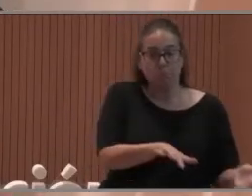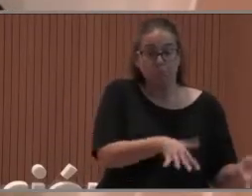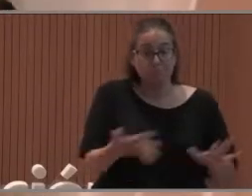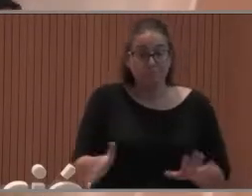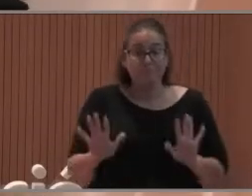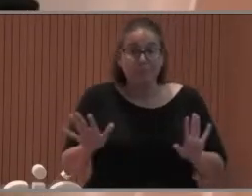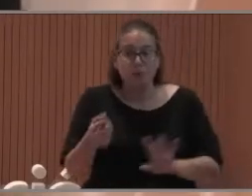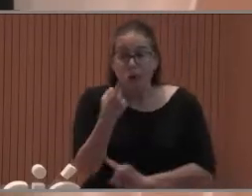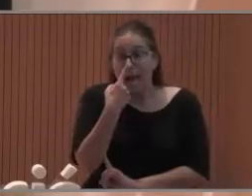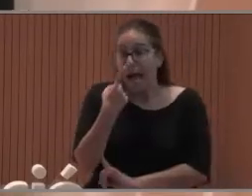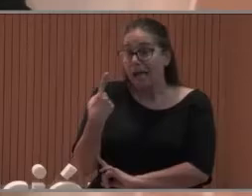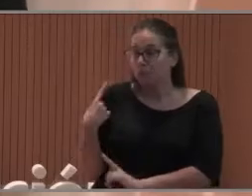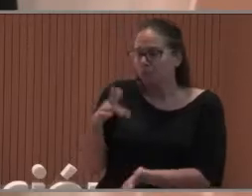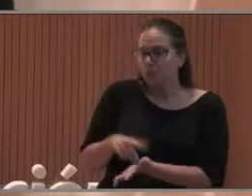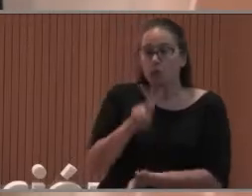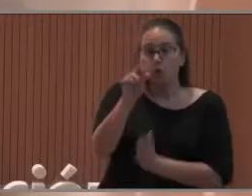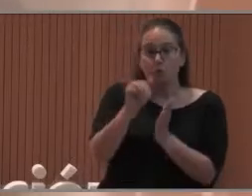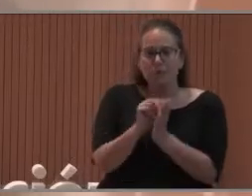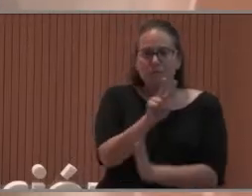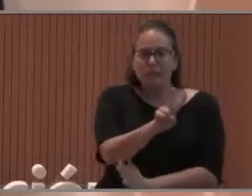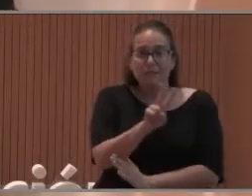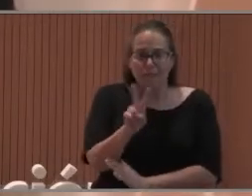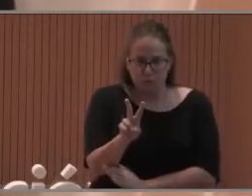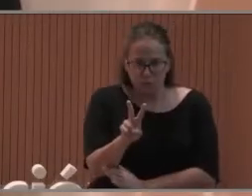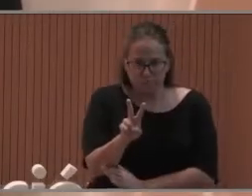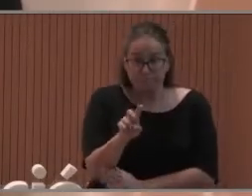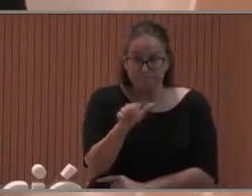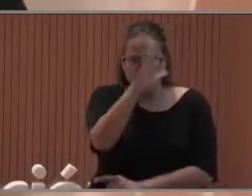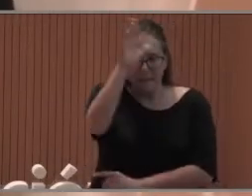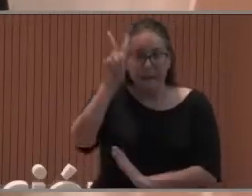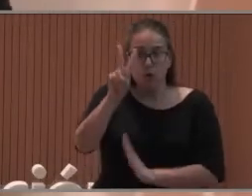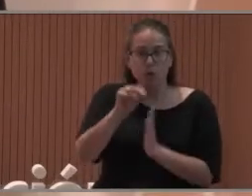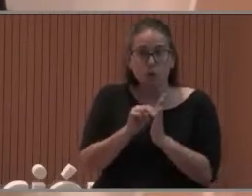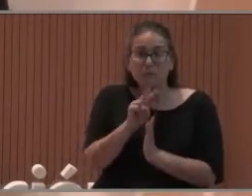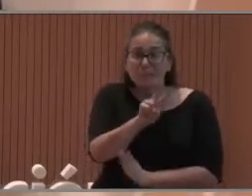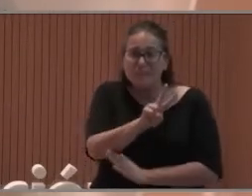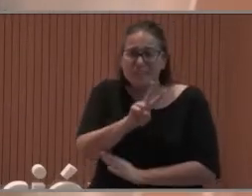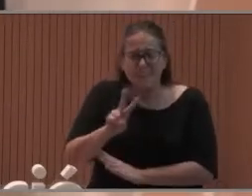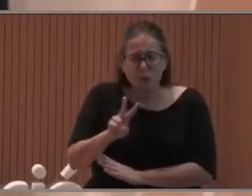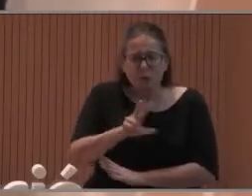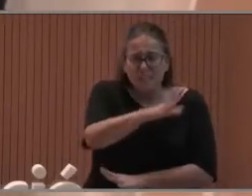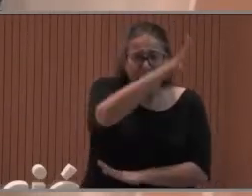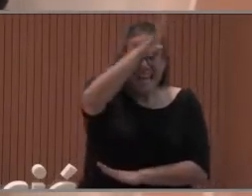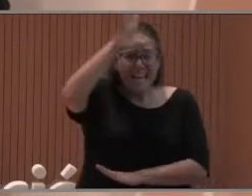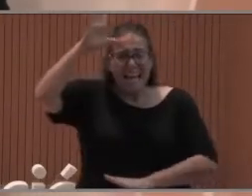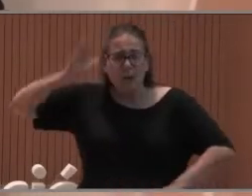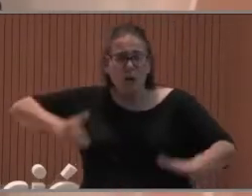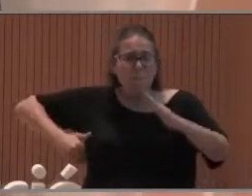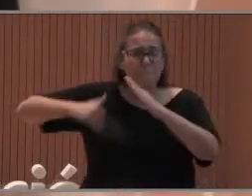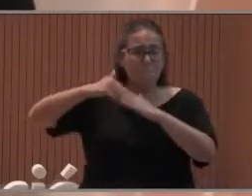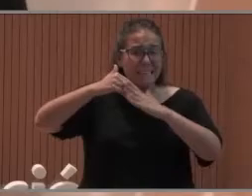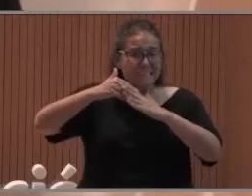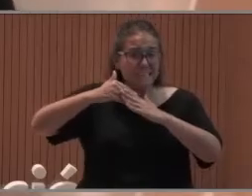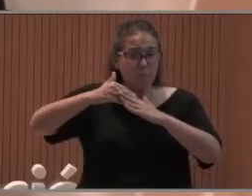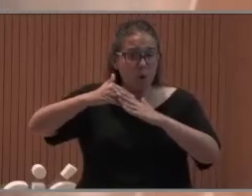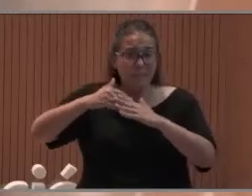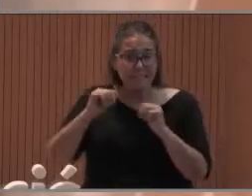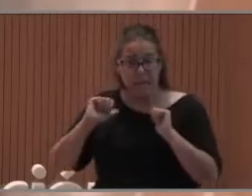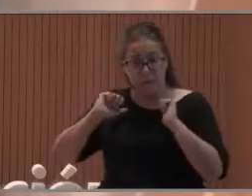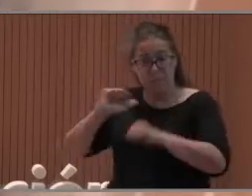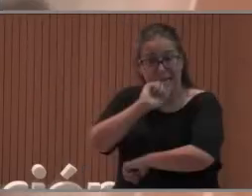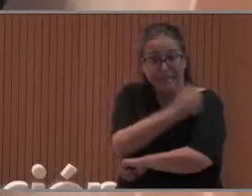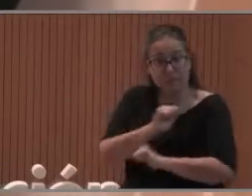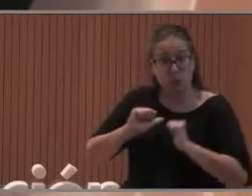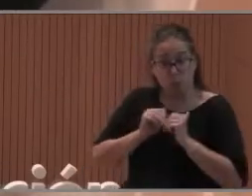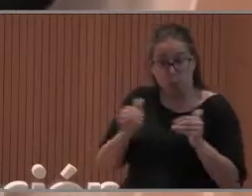pasado, 2022, fue el verano de 2022 fue el más caluroso desde que hay registros. Bueno, luego todo esto nos lo va a